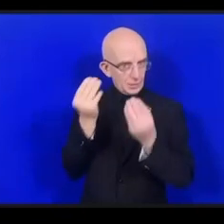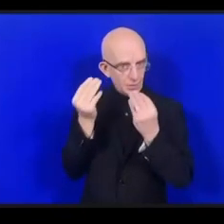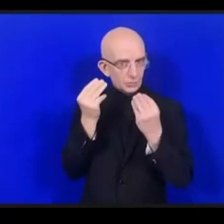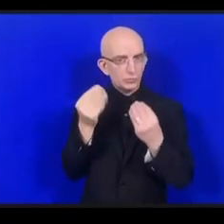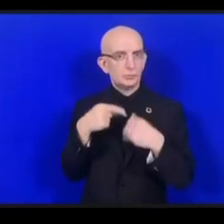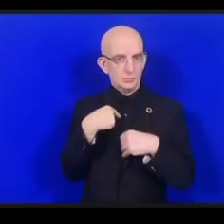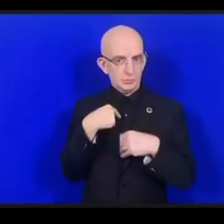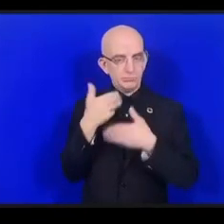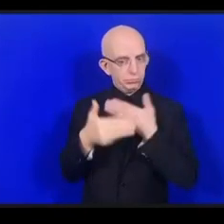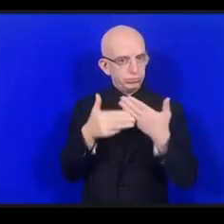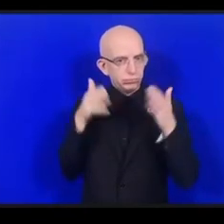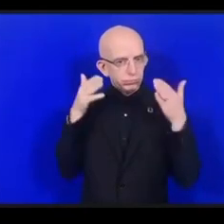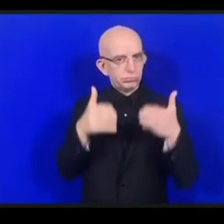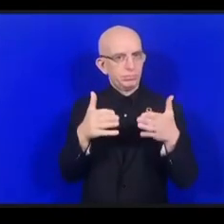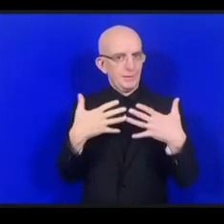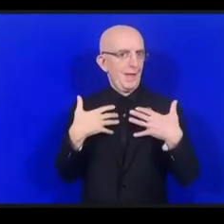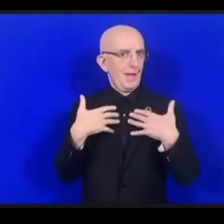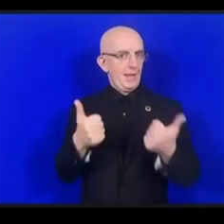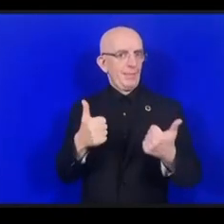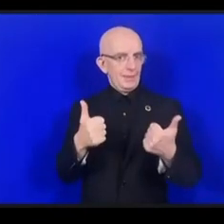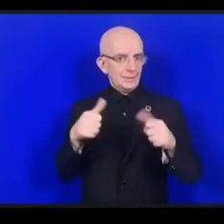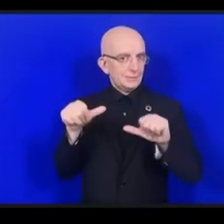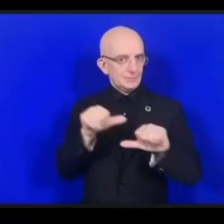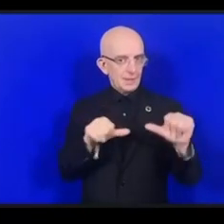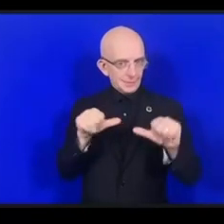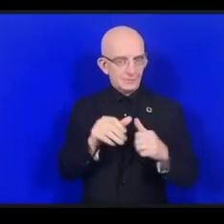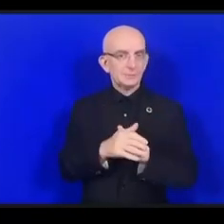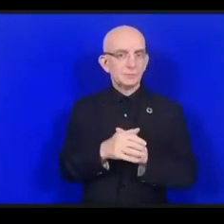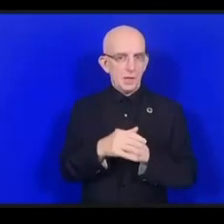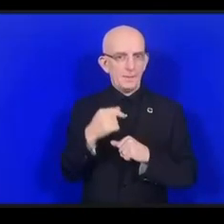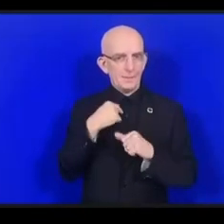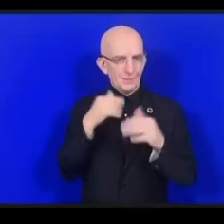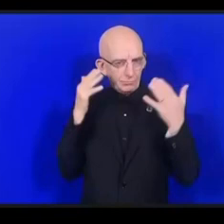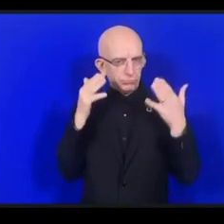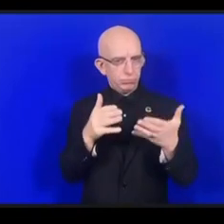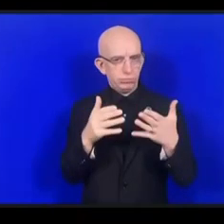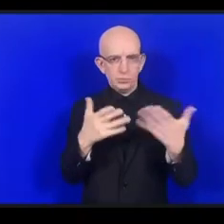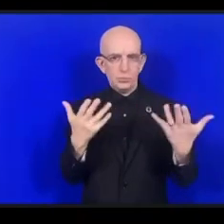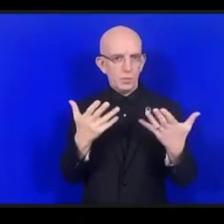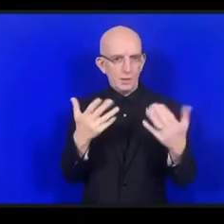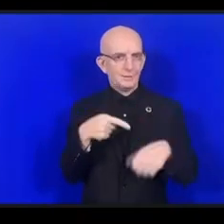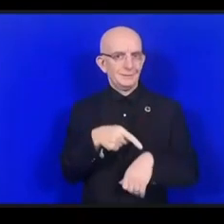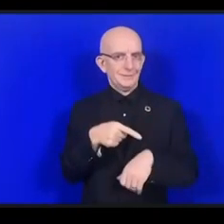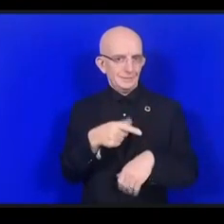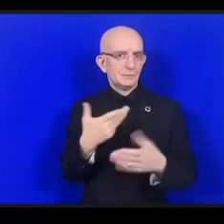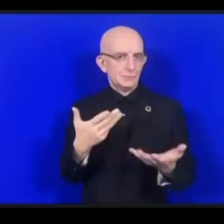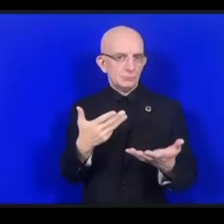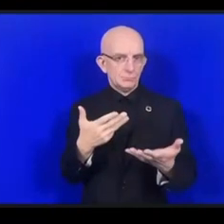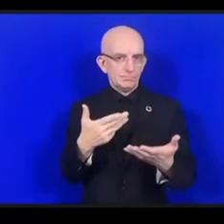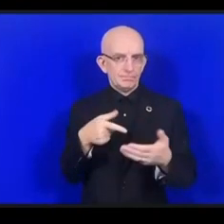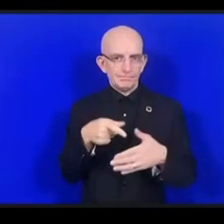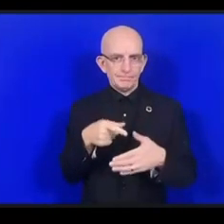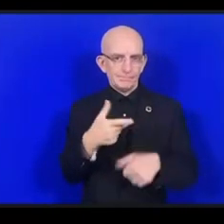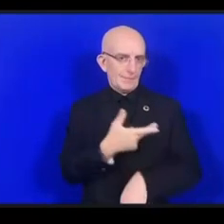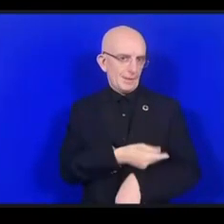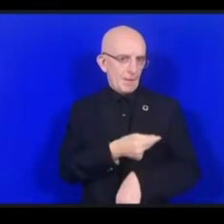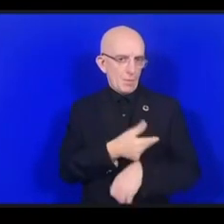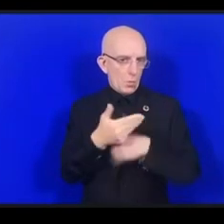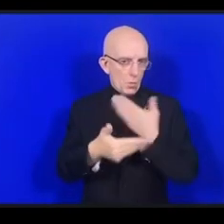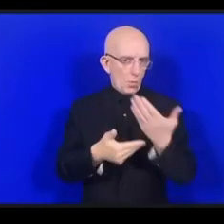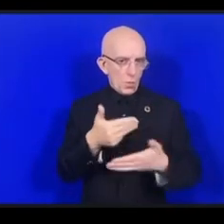ciencias sanitaria soy aquí enama Soy asistente para personas